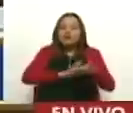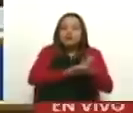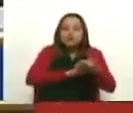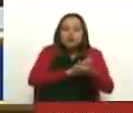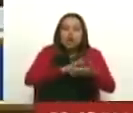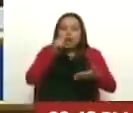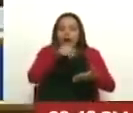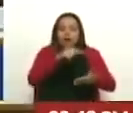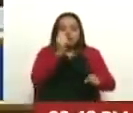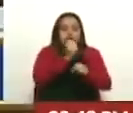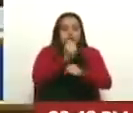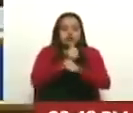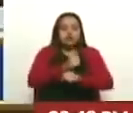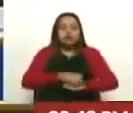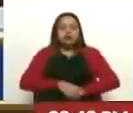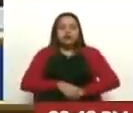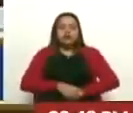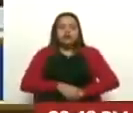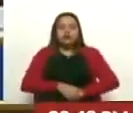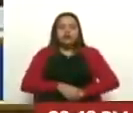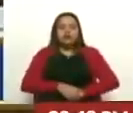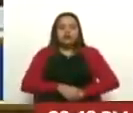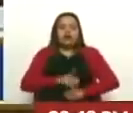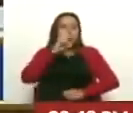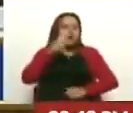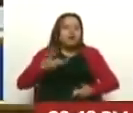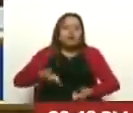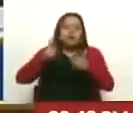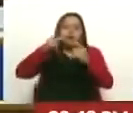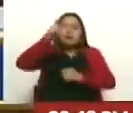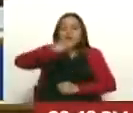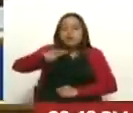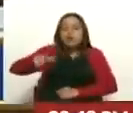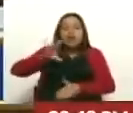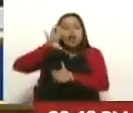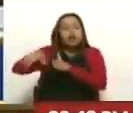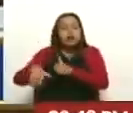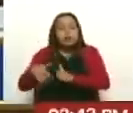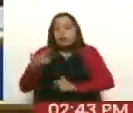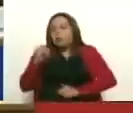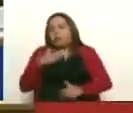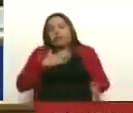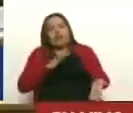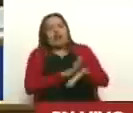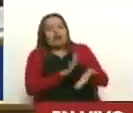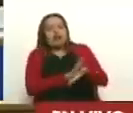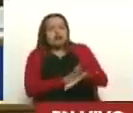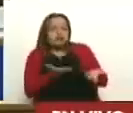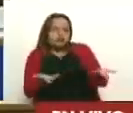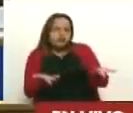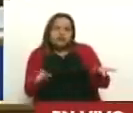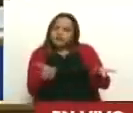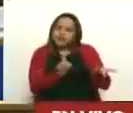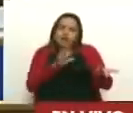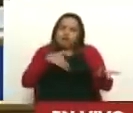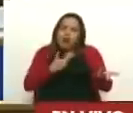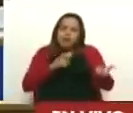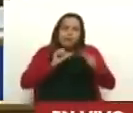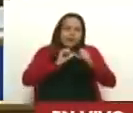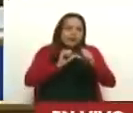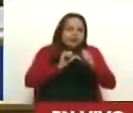de su labor. Para que la impunidad no sea la moneda de uso por parte de corruptas, corruptos o de